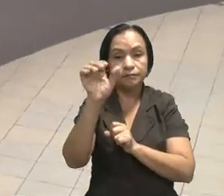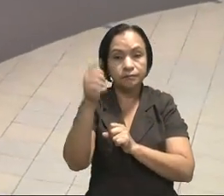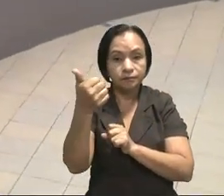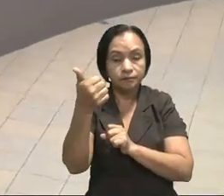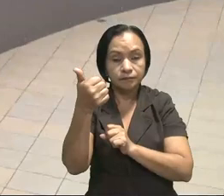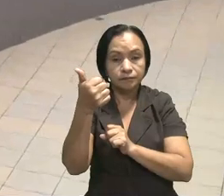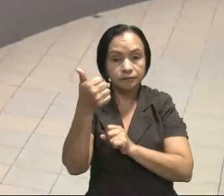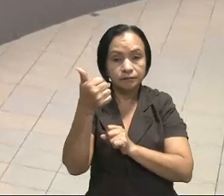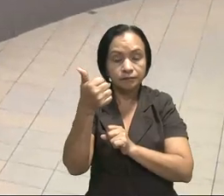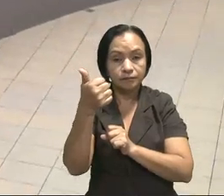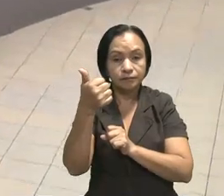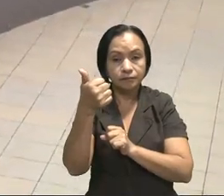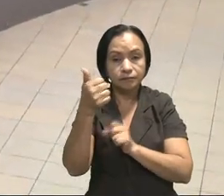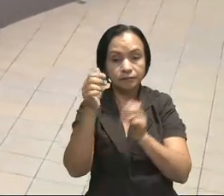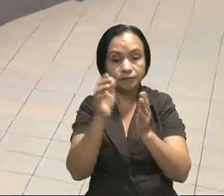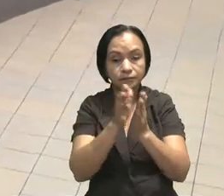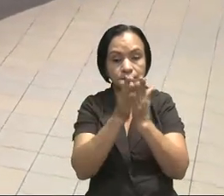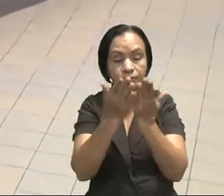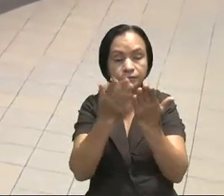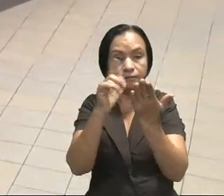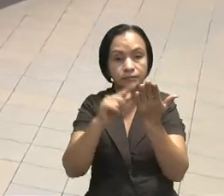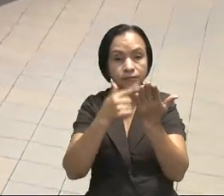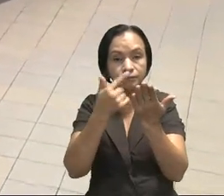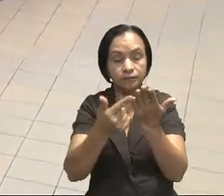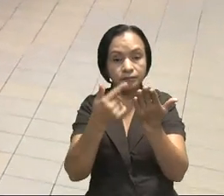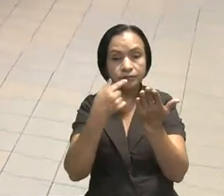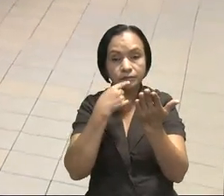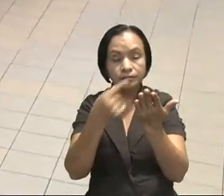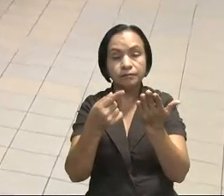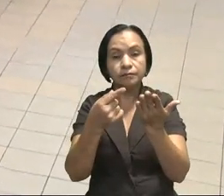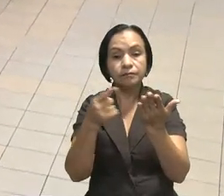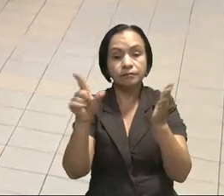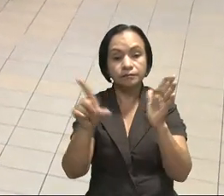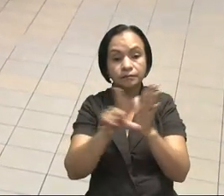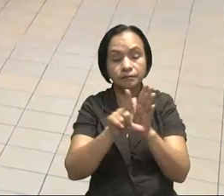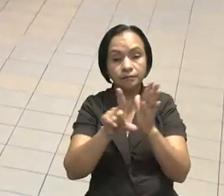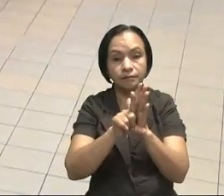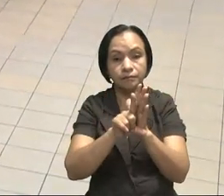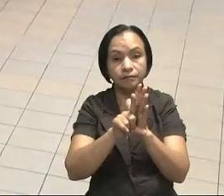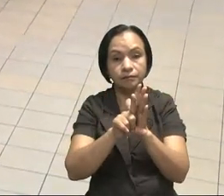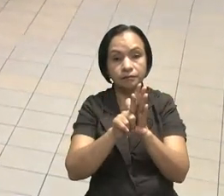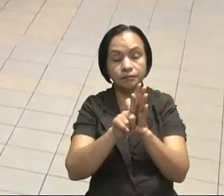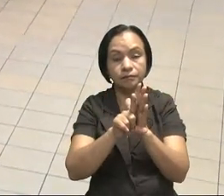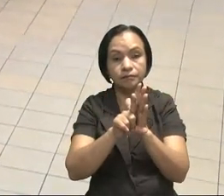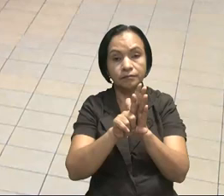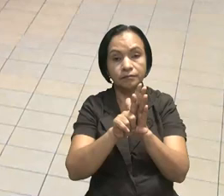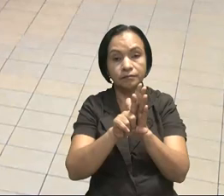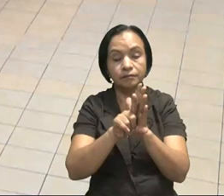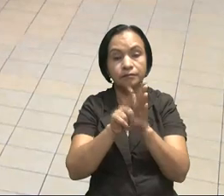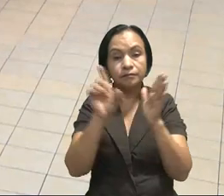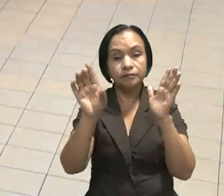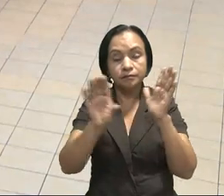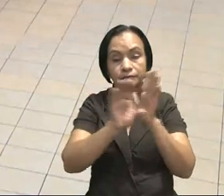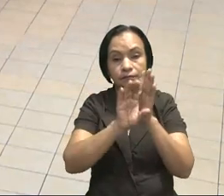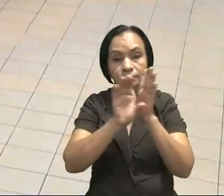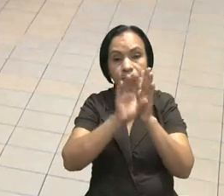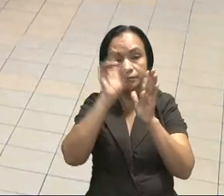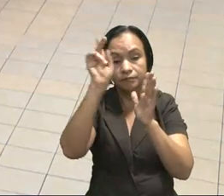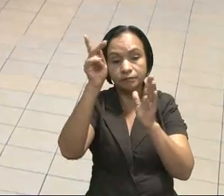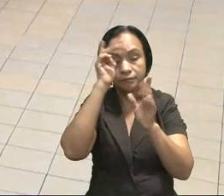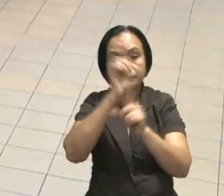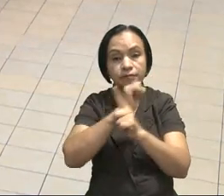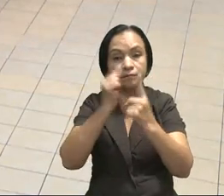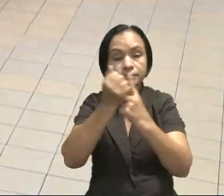756, según la Gaceta Diario Oficial. Ley reguladora de la facultad constitucional de la